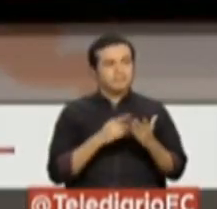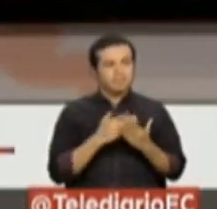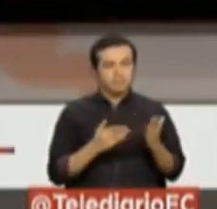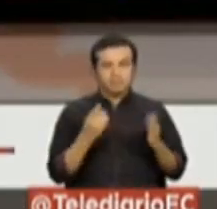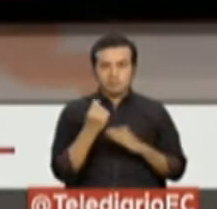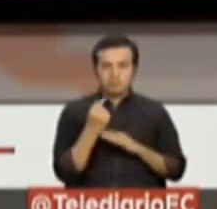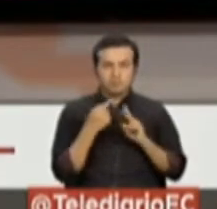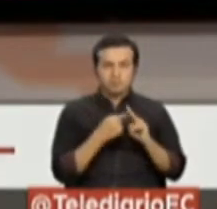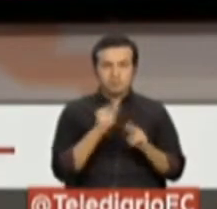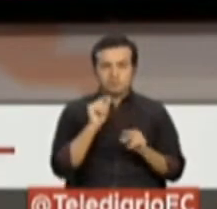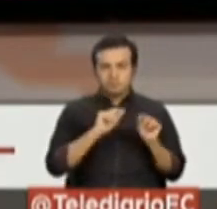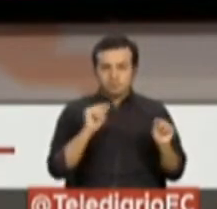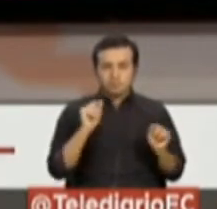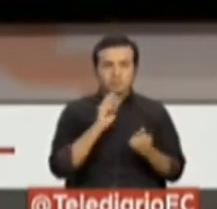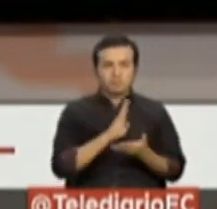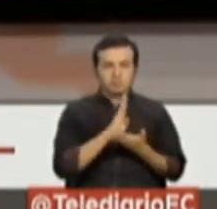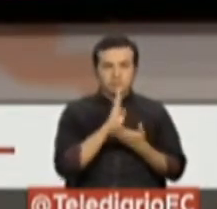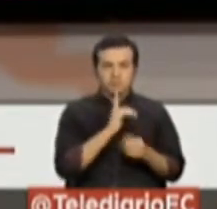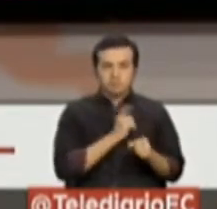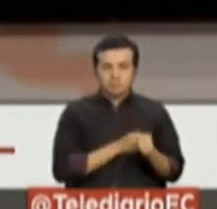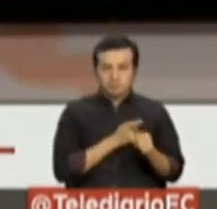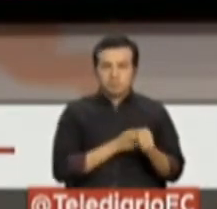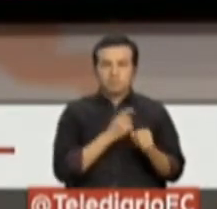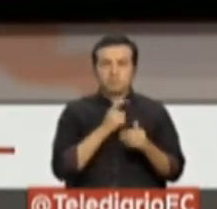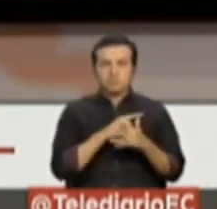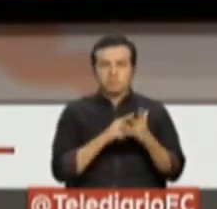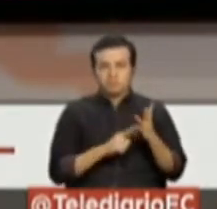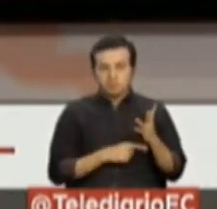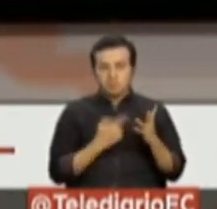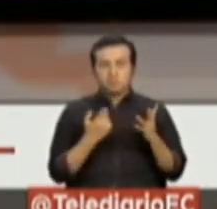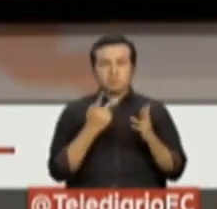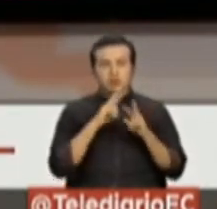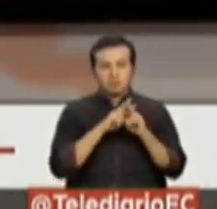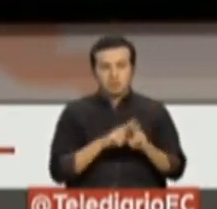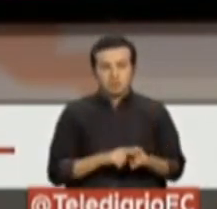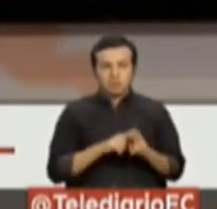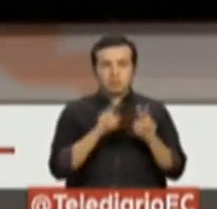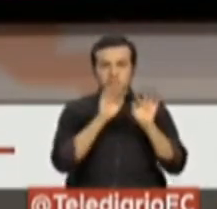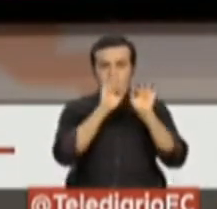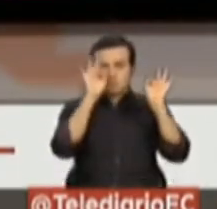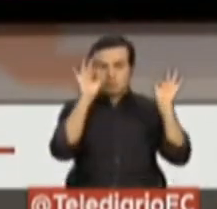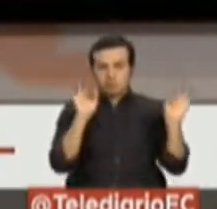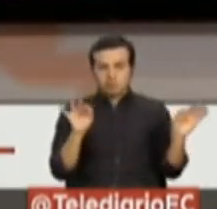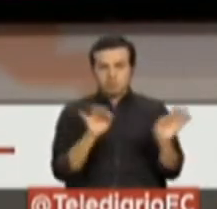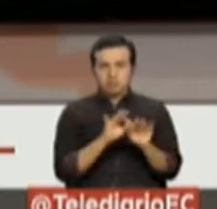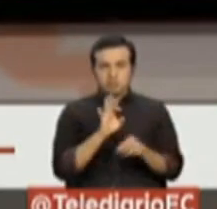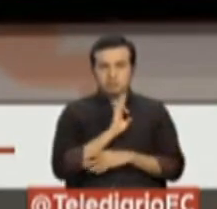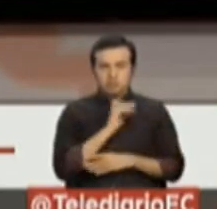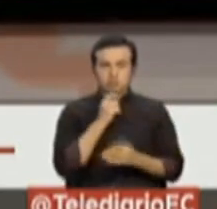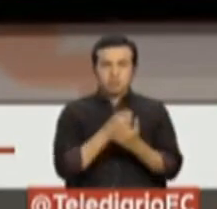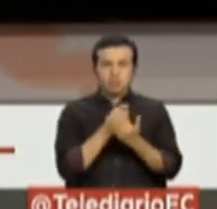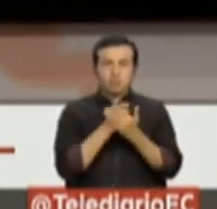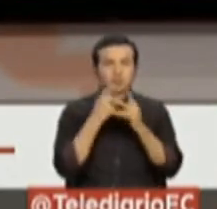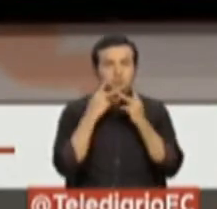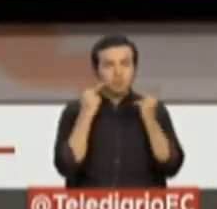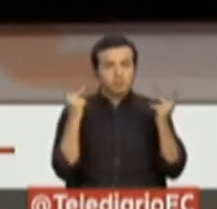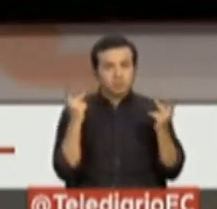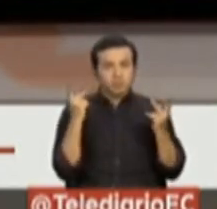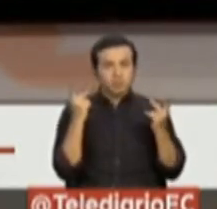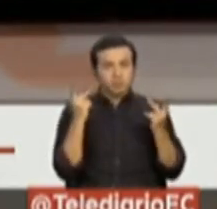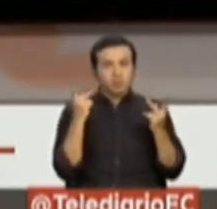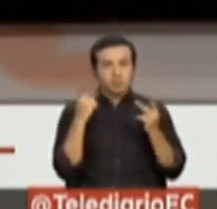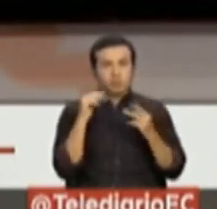financieros preferenciales, seguridad social específica, crédito. Revisión de las fichas técnicas en cuanto a la compra pública, porque es